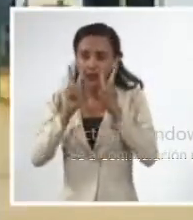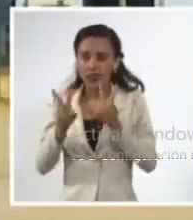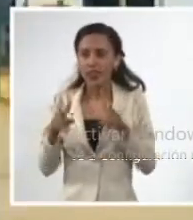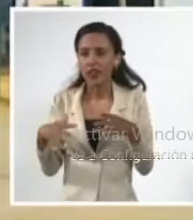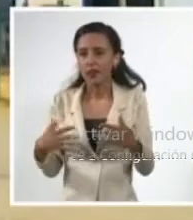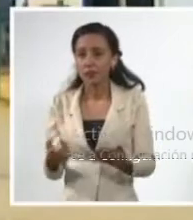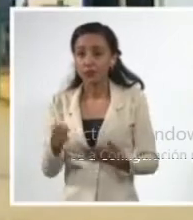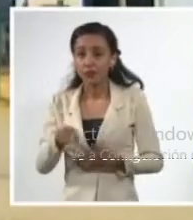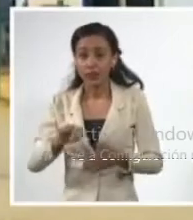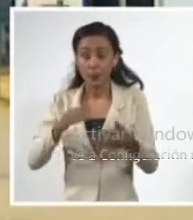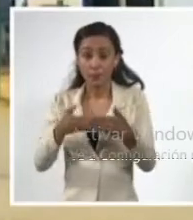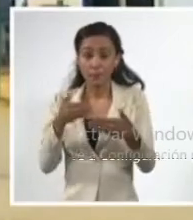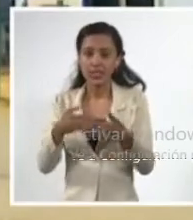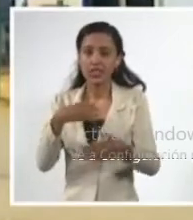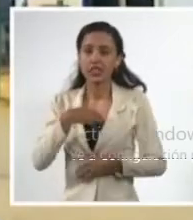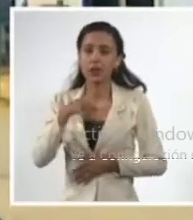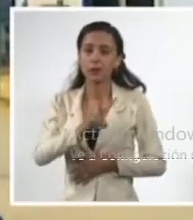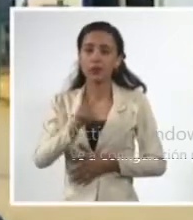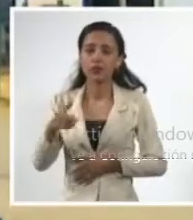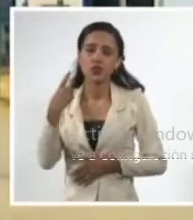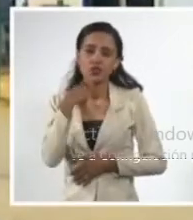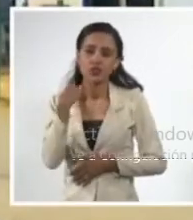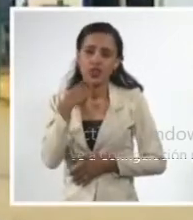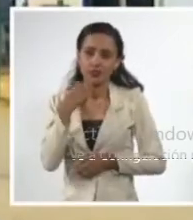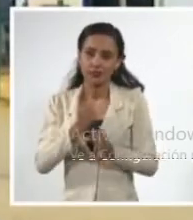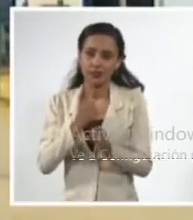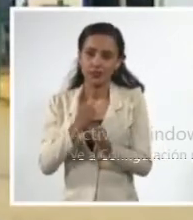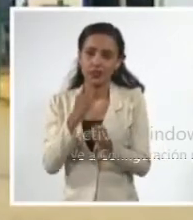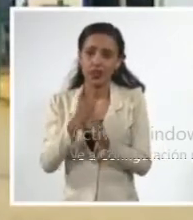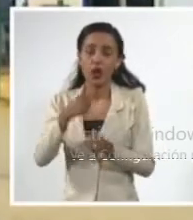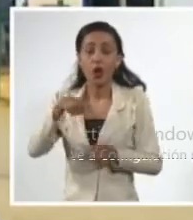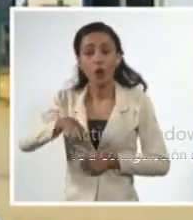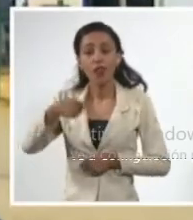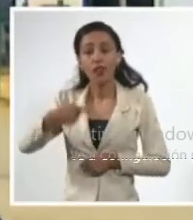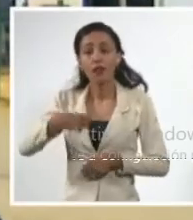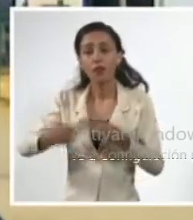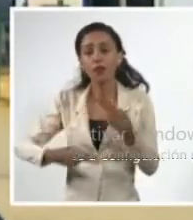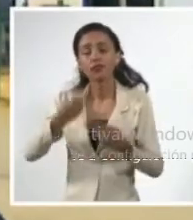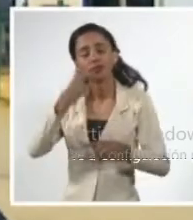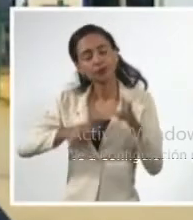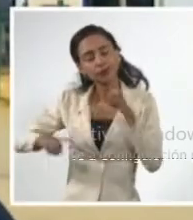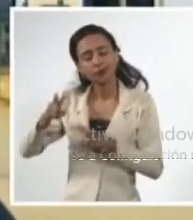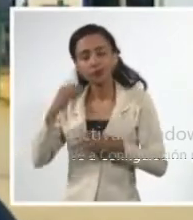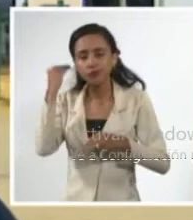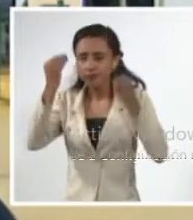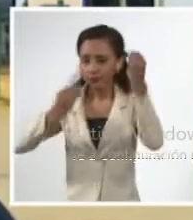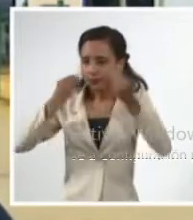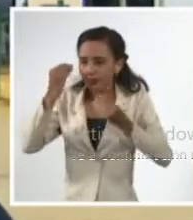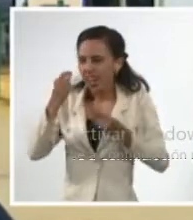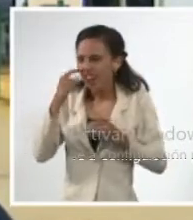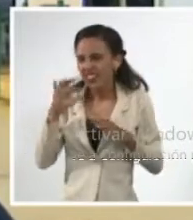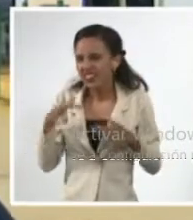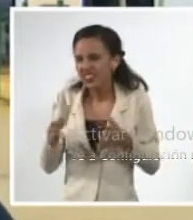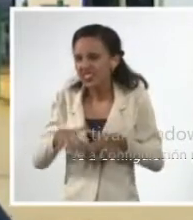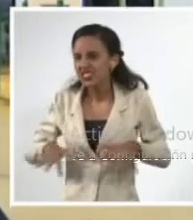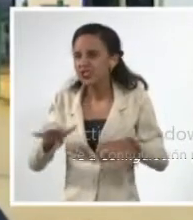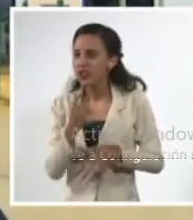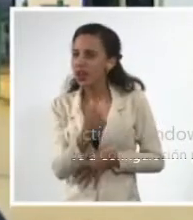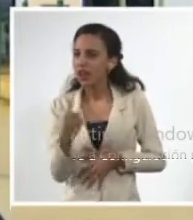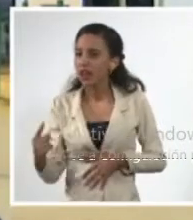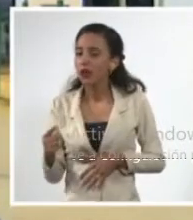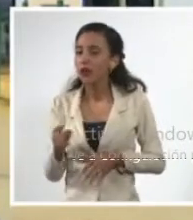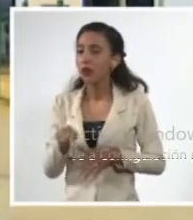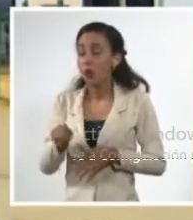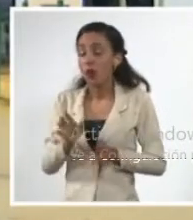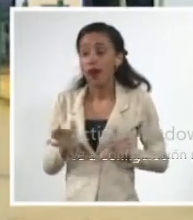Esta unidad tiene 22 años ya de operación. Ahora tenemos que hacer estudios y análisis metalográficos, a ver en qué estado está cada una de las partes de la